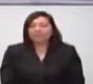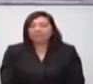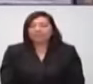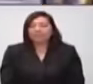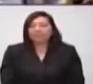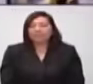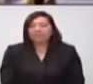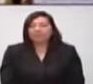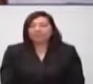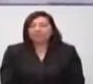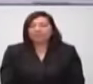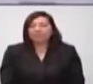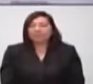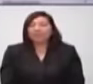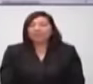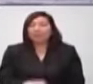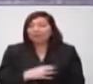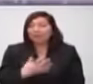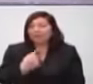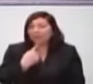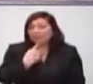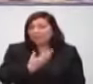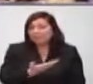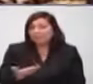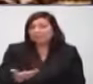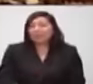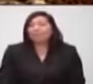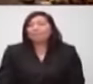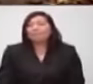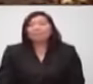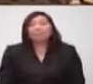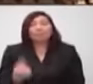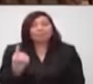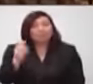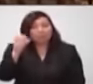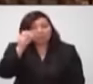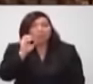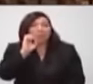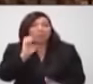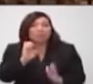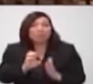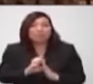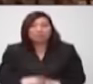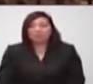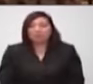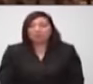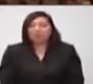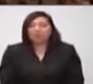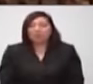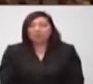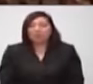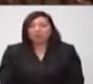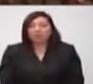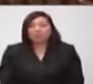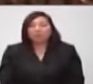ser sumamente breve. Quiero decirle que en la primera oportunidad, por ejemplo, el hecho mismo